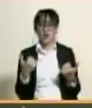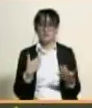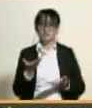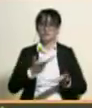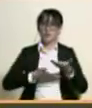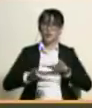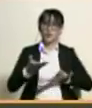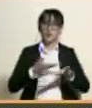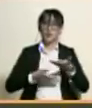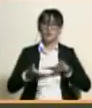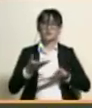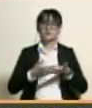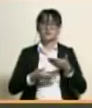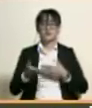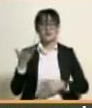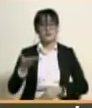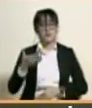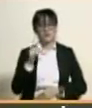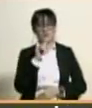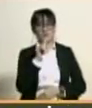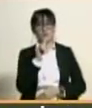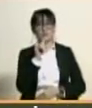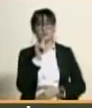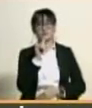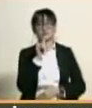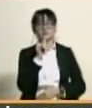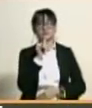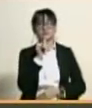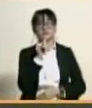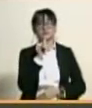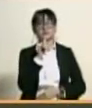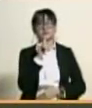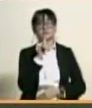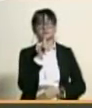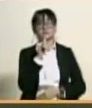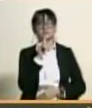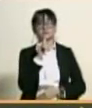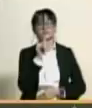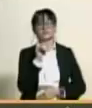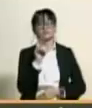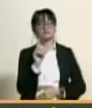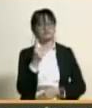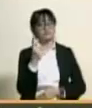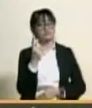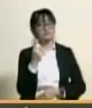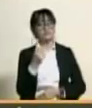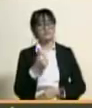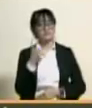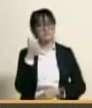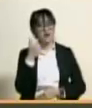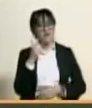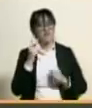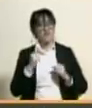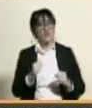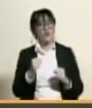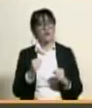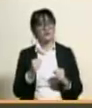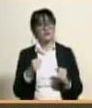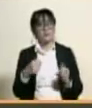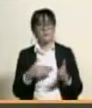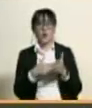compartir esta importantísima información respecto a uno de los golpes más contundentes que le hemos